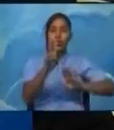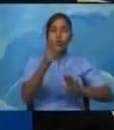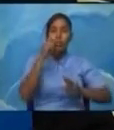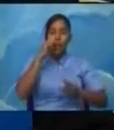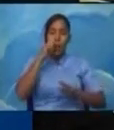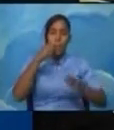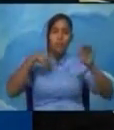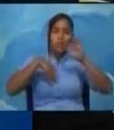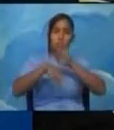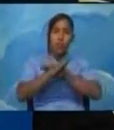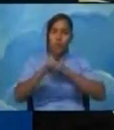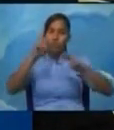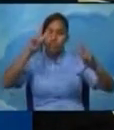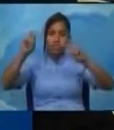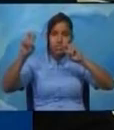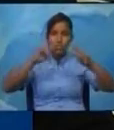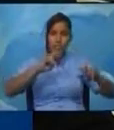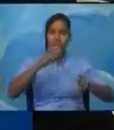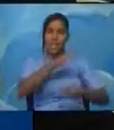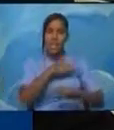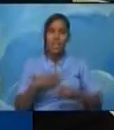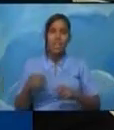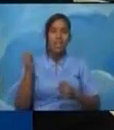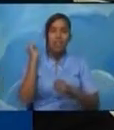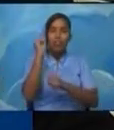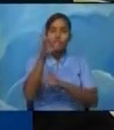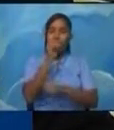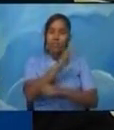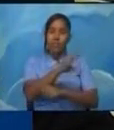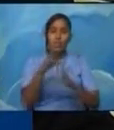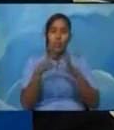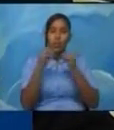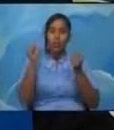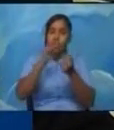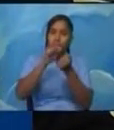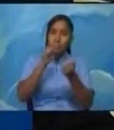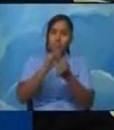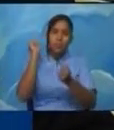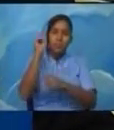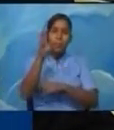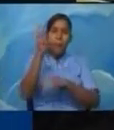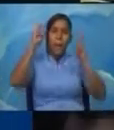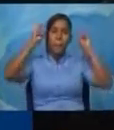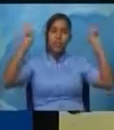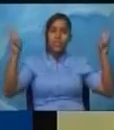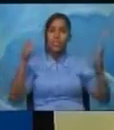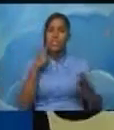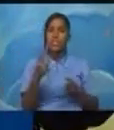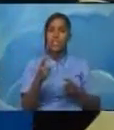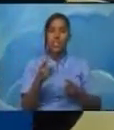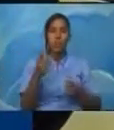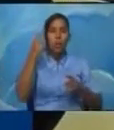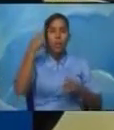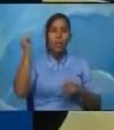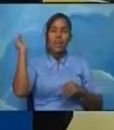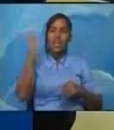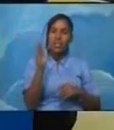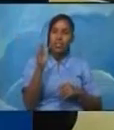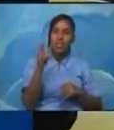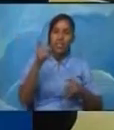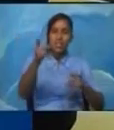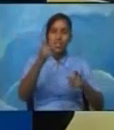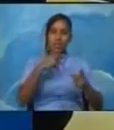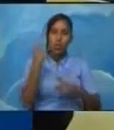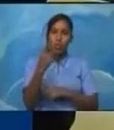espías que vinieron y que 10 querían apedrear, y toda la congregación quería apedrear a Moisés, diciéndole: ¿por qué nos sacaste de